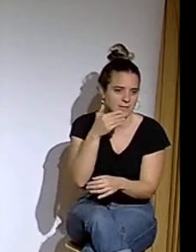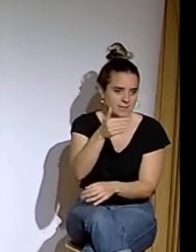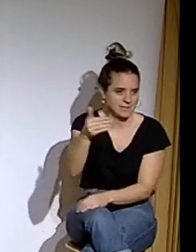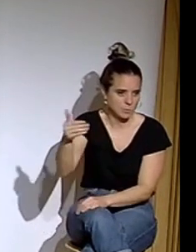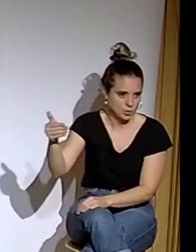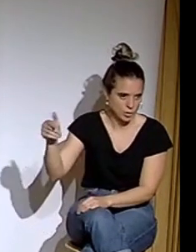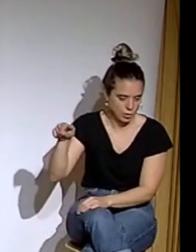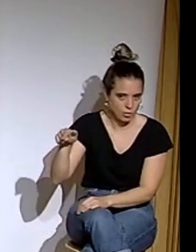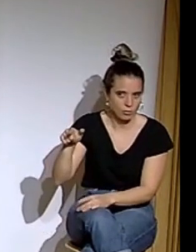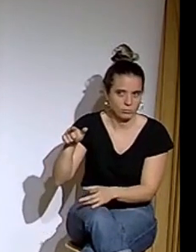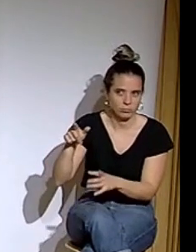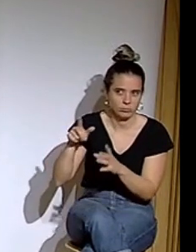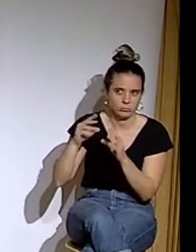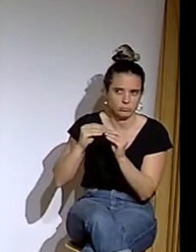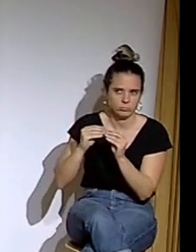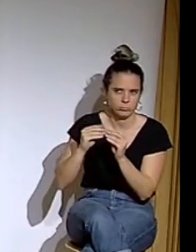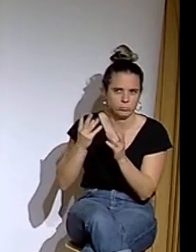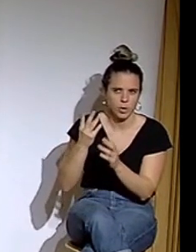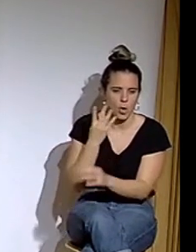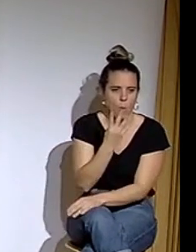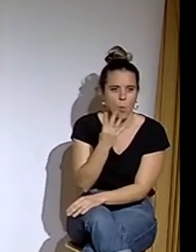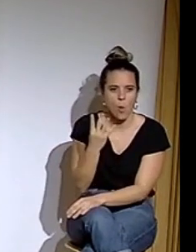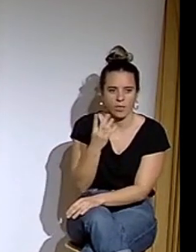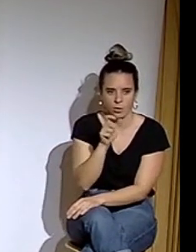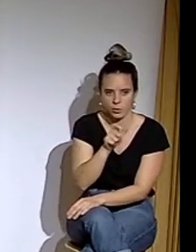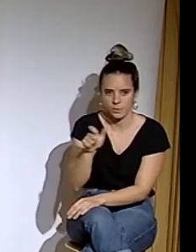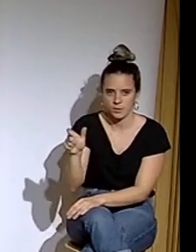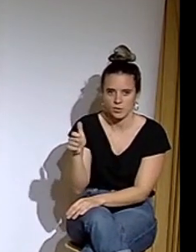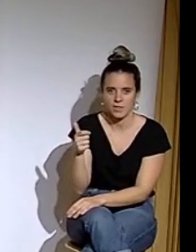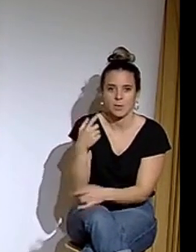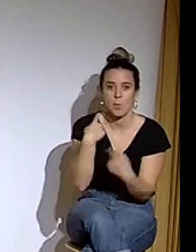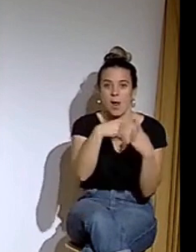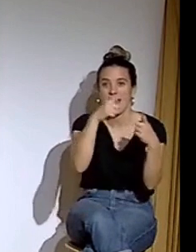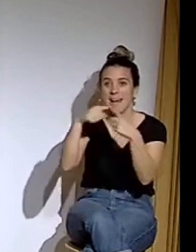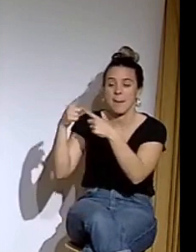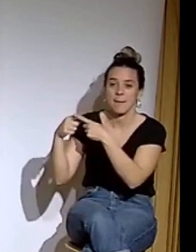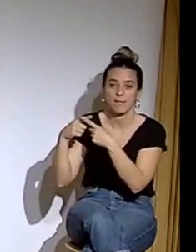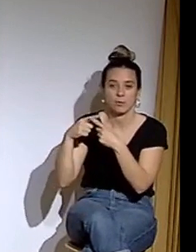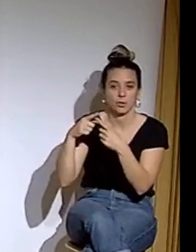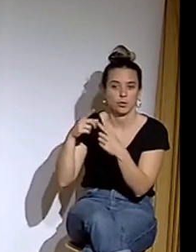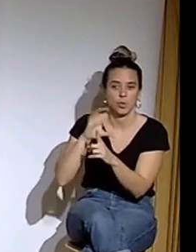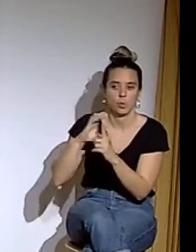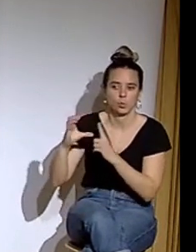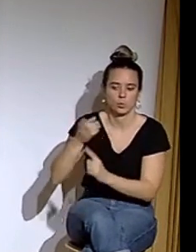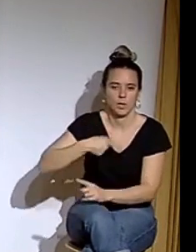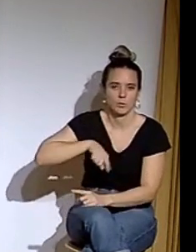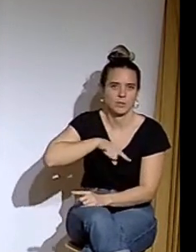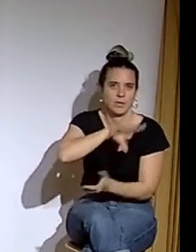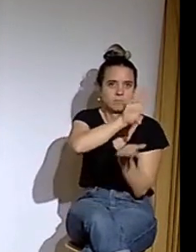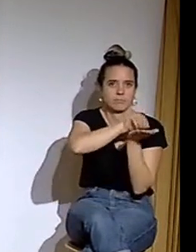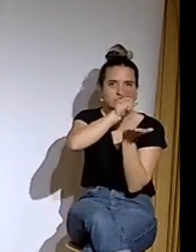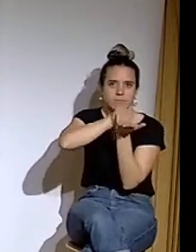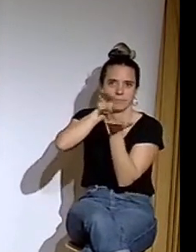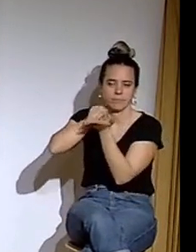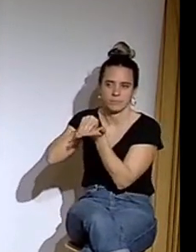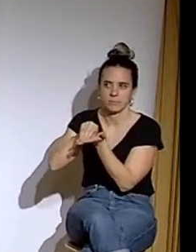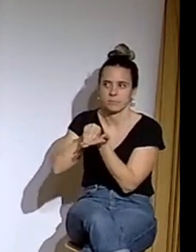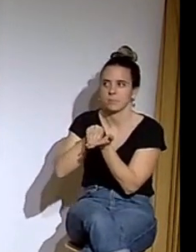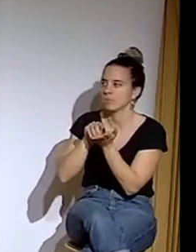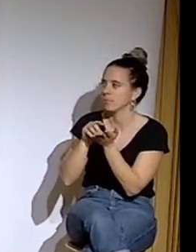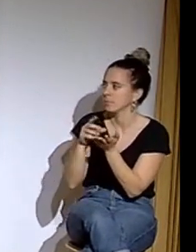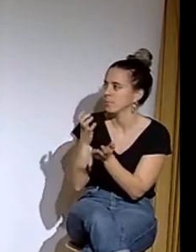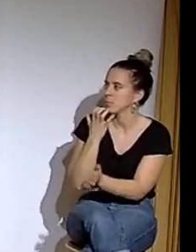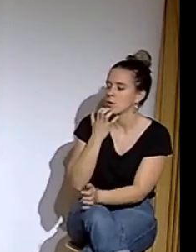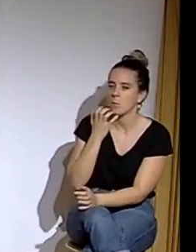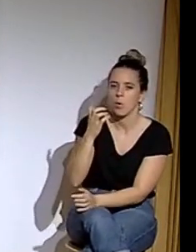montamos Entre cuatro cogiendo elementos que ya venían de nuestra cultura y de nuestra tradición por ejemplo los picos